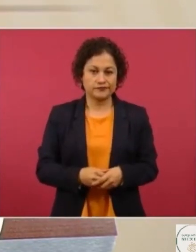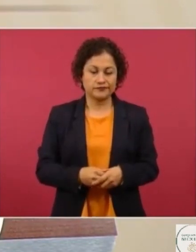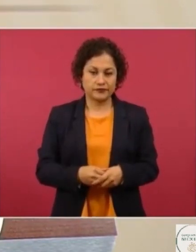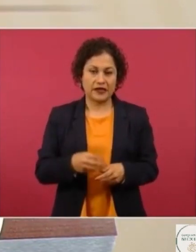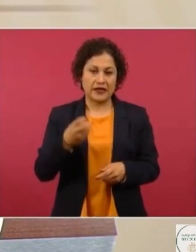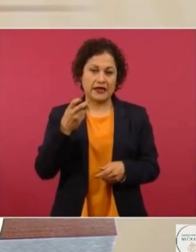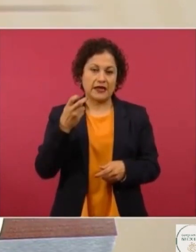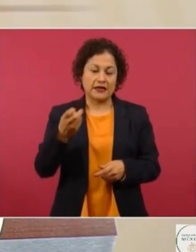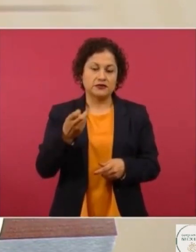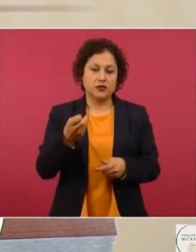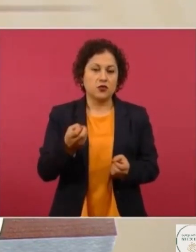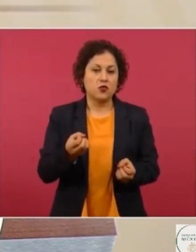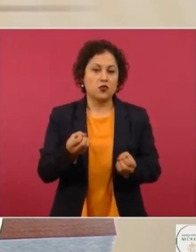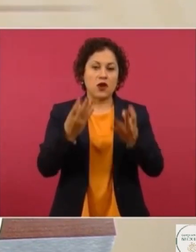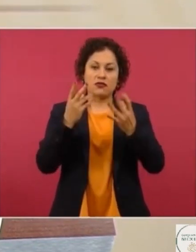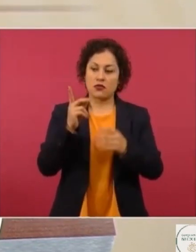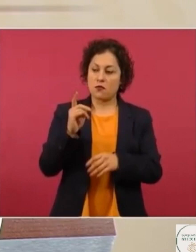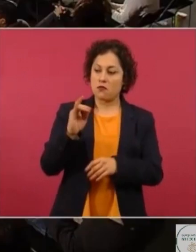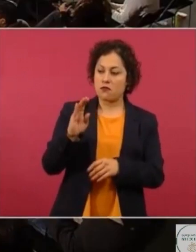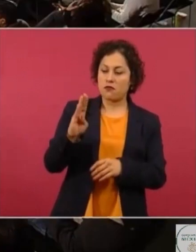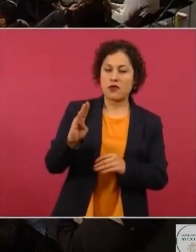Crecimiento. Adelante.